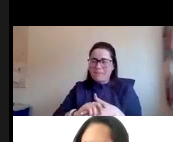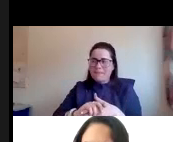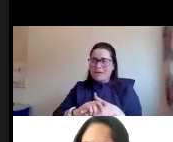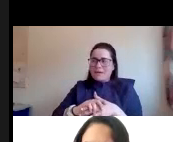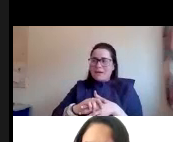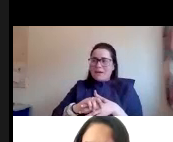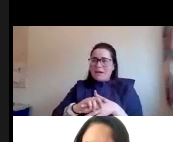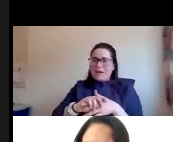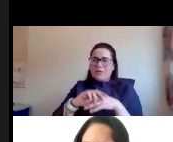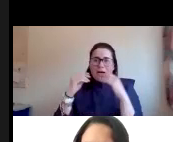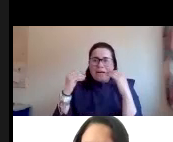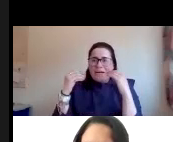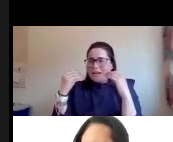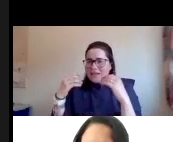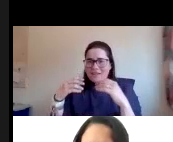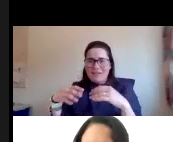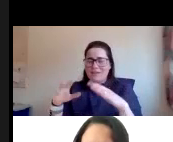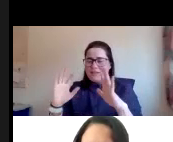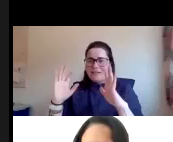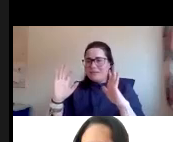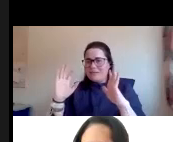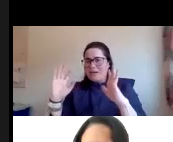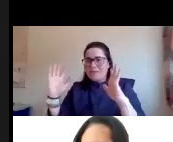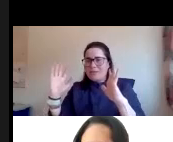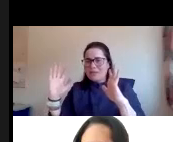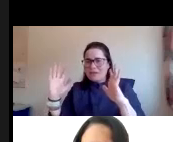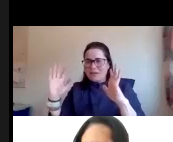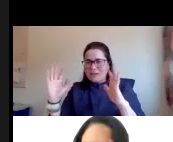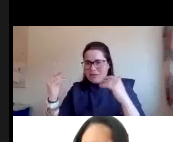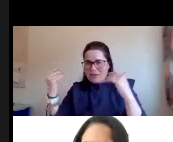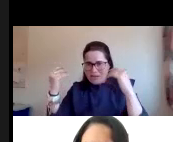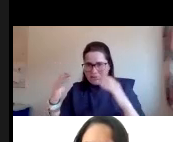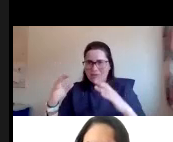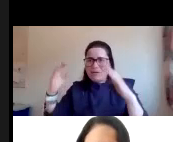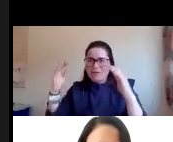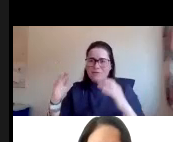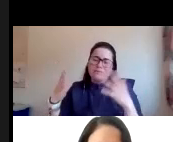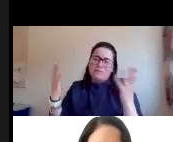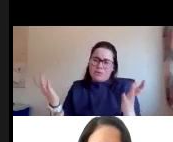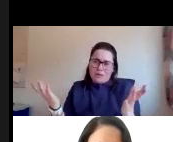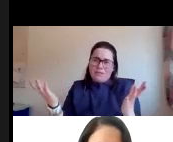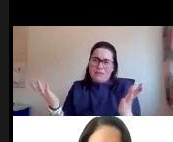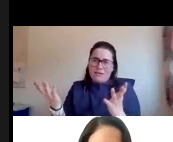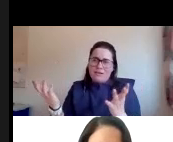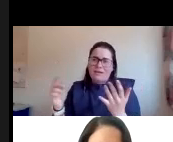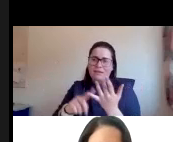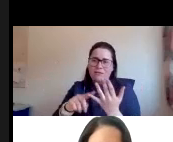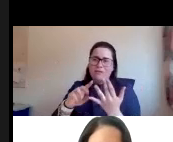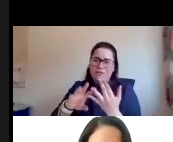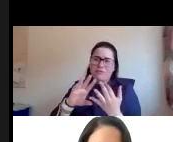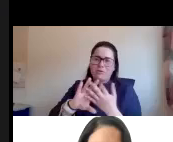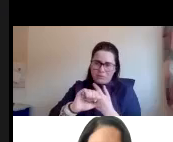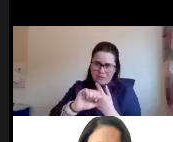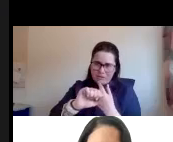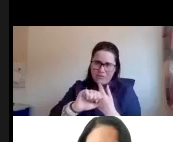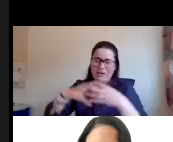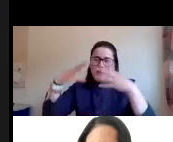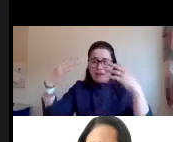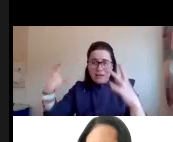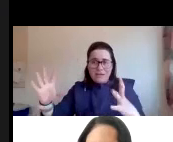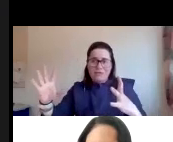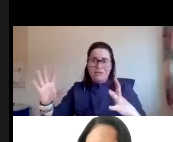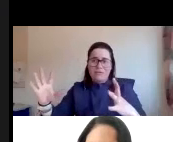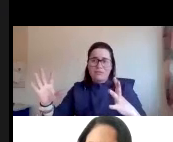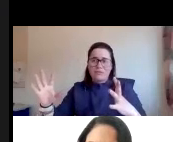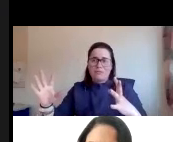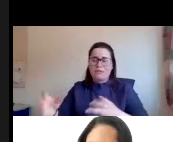algo, lo agrega indiscriminadamente, lo agrega nitrógeno, normalmente agregan nitrógeno, fósforo y potasio,